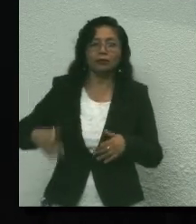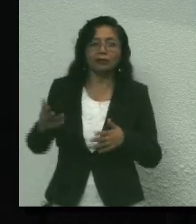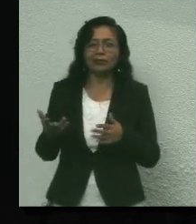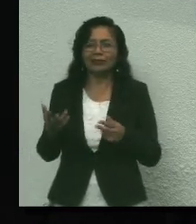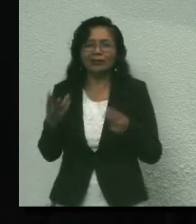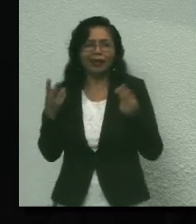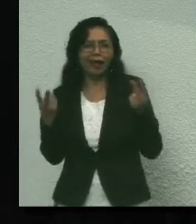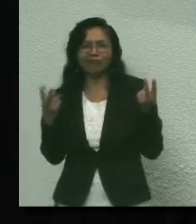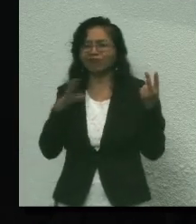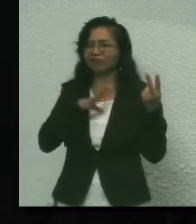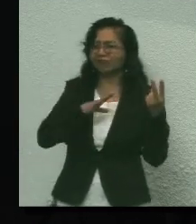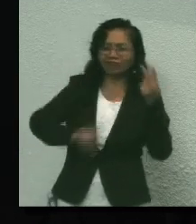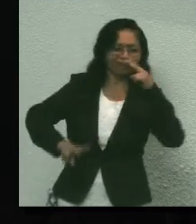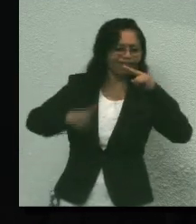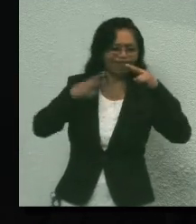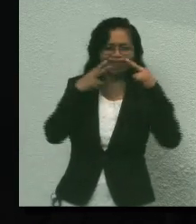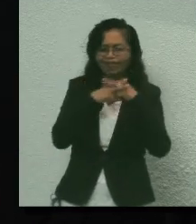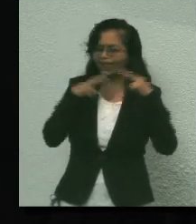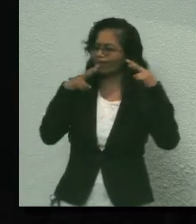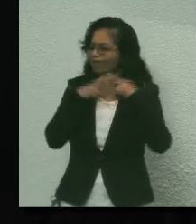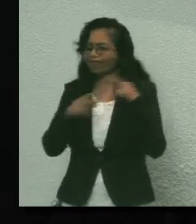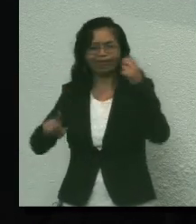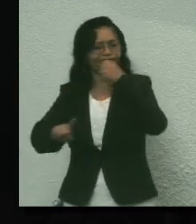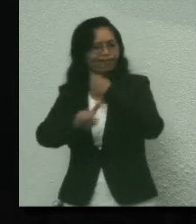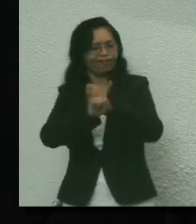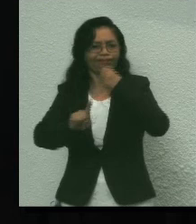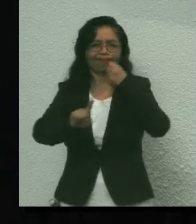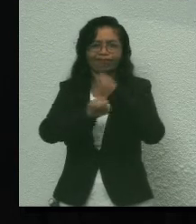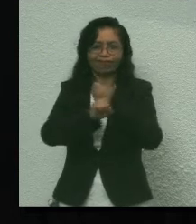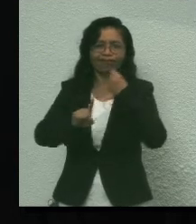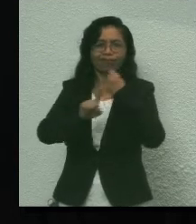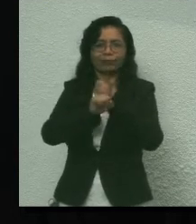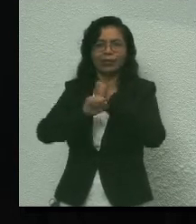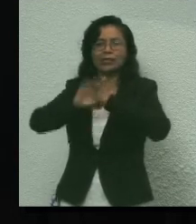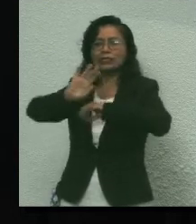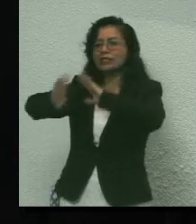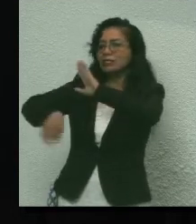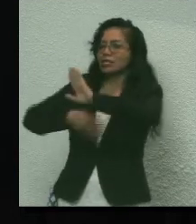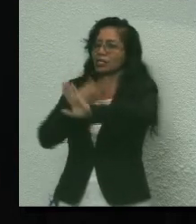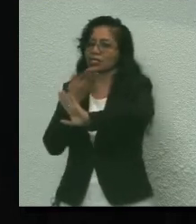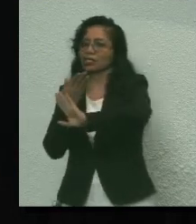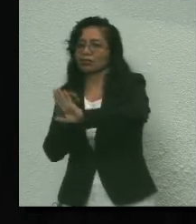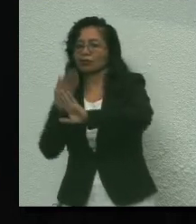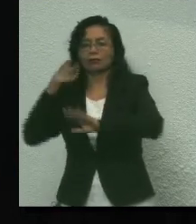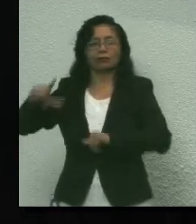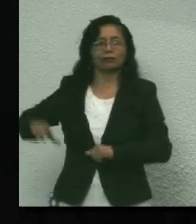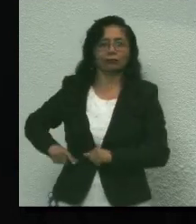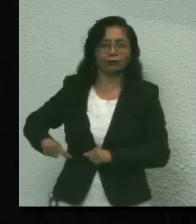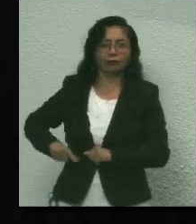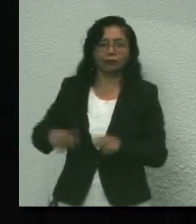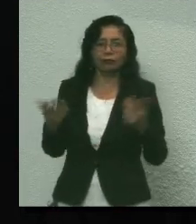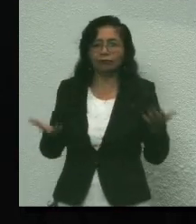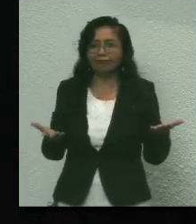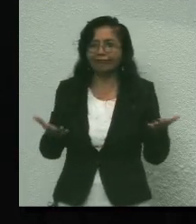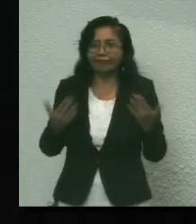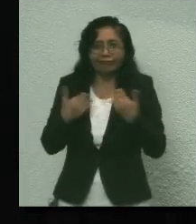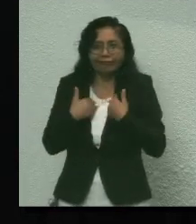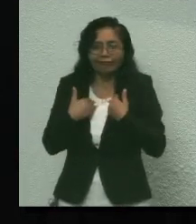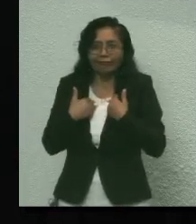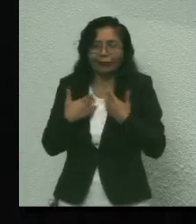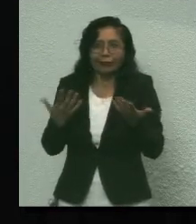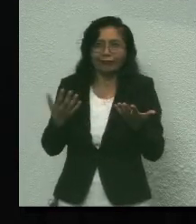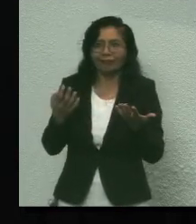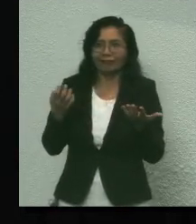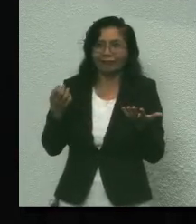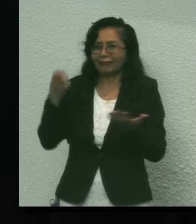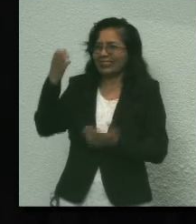lucha solitaria en sus demarcaciones o incluso en contra del propio jefe del Ejecutivo. No nos engañemos